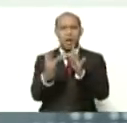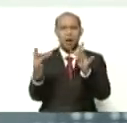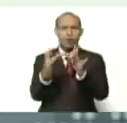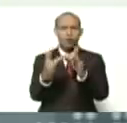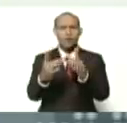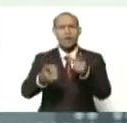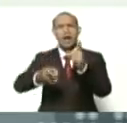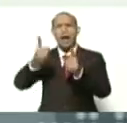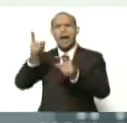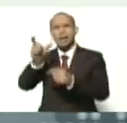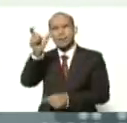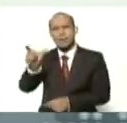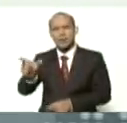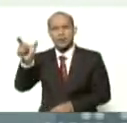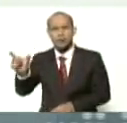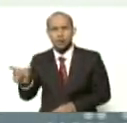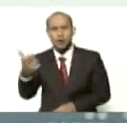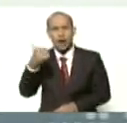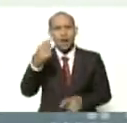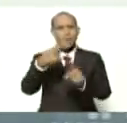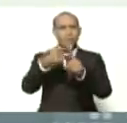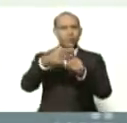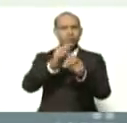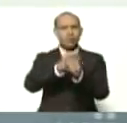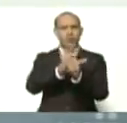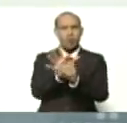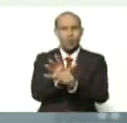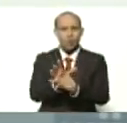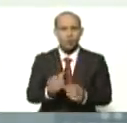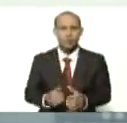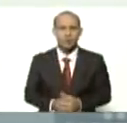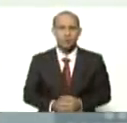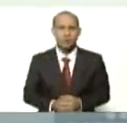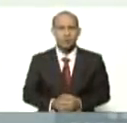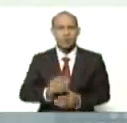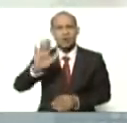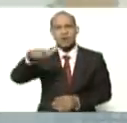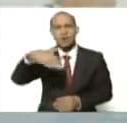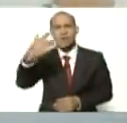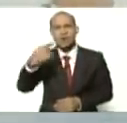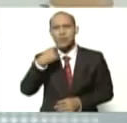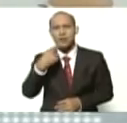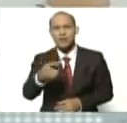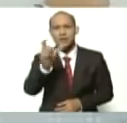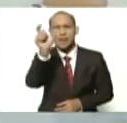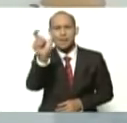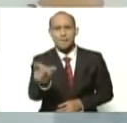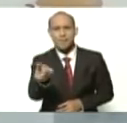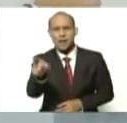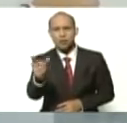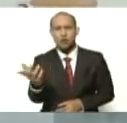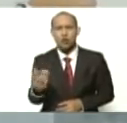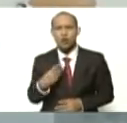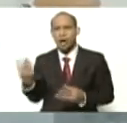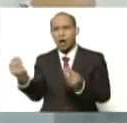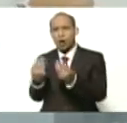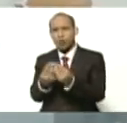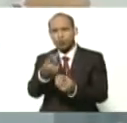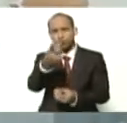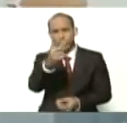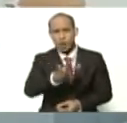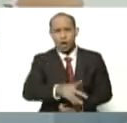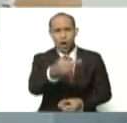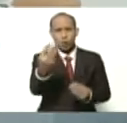alguna persona que ha tenido el coronavirus después nos dicen mira la persona x que estuvo con ustedes